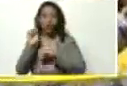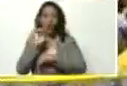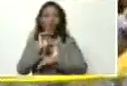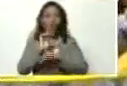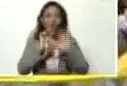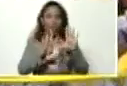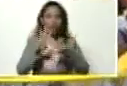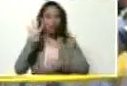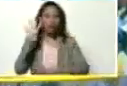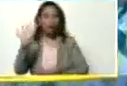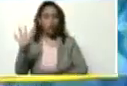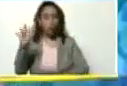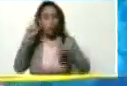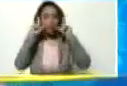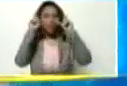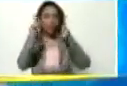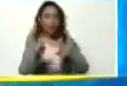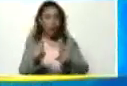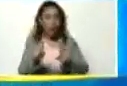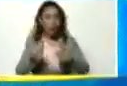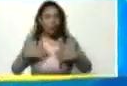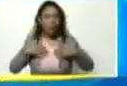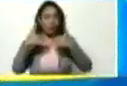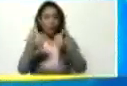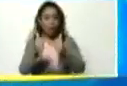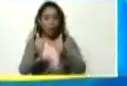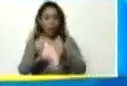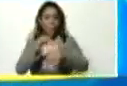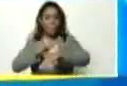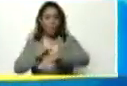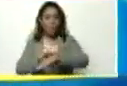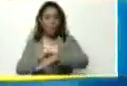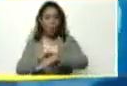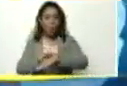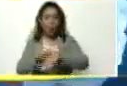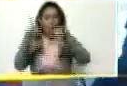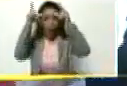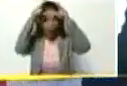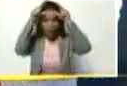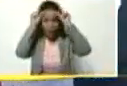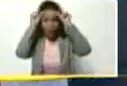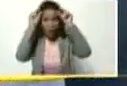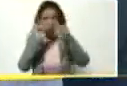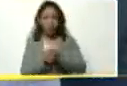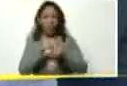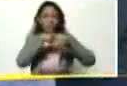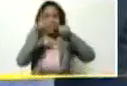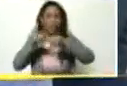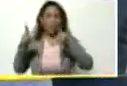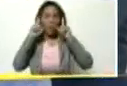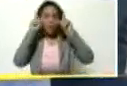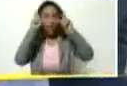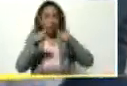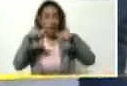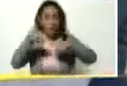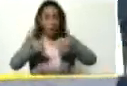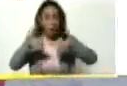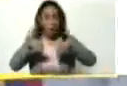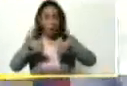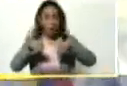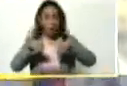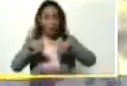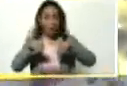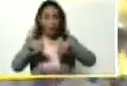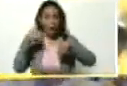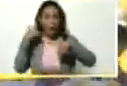3.894 profesionales de la salud, médicos, enfermeras, distintos profesionales que el día de hoy